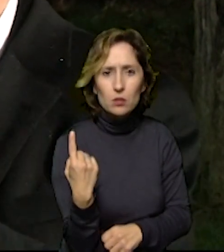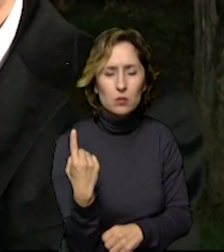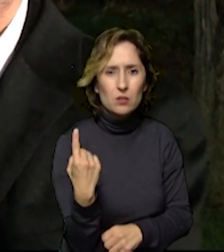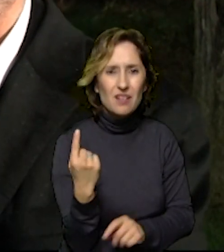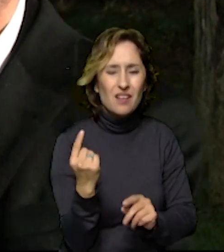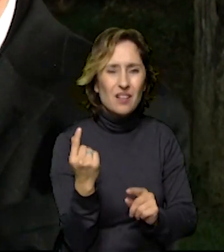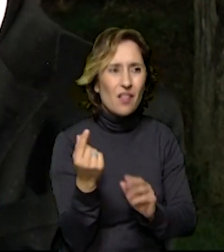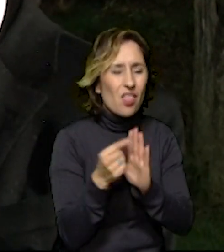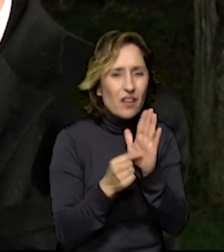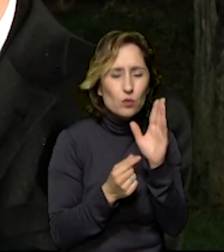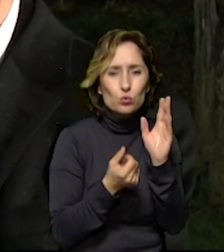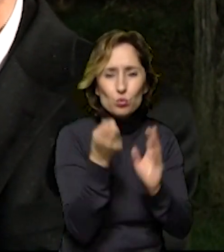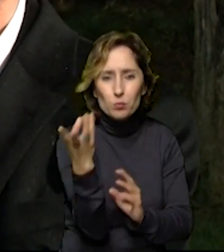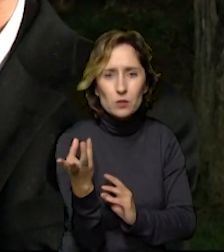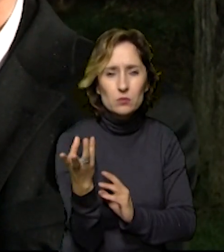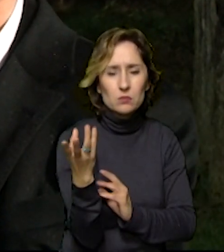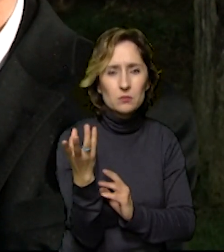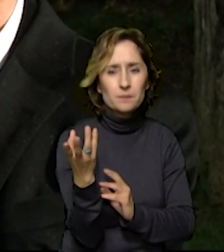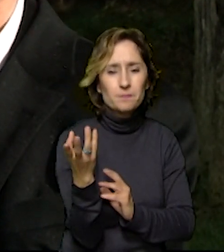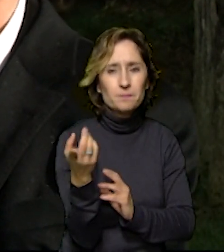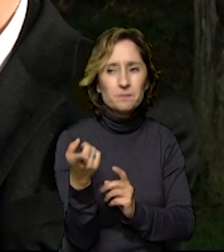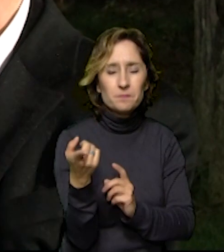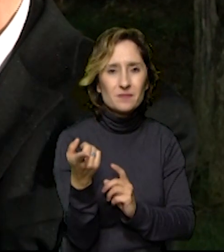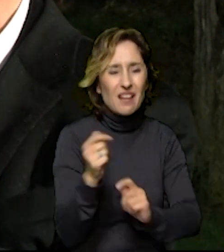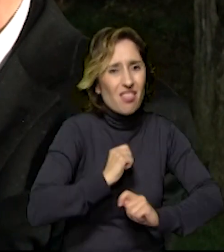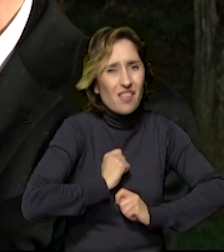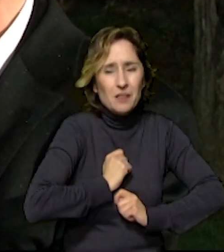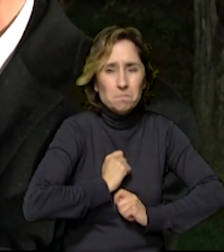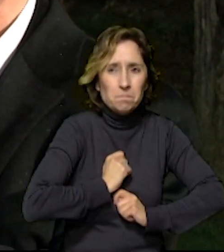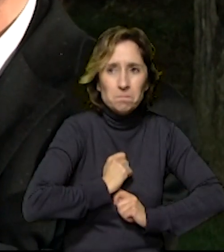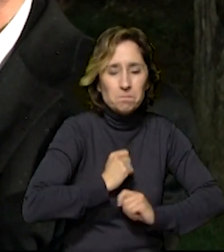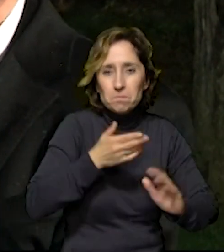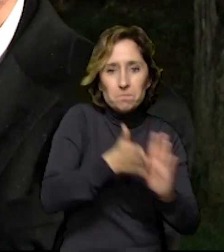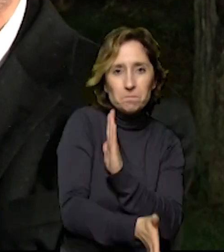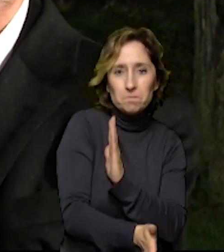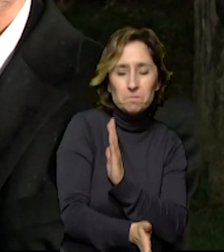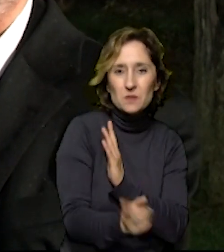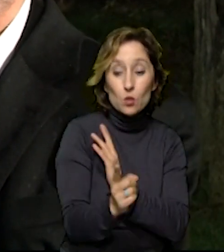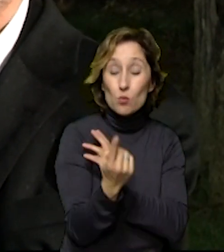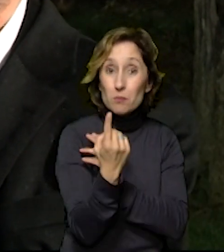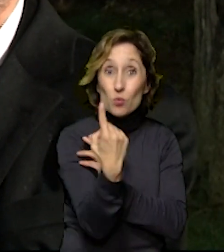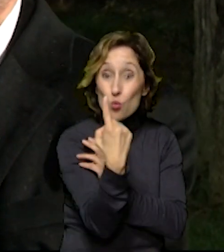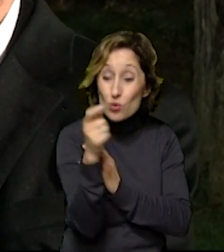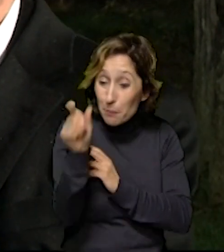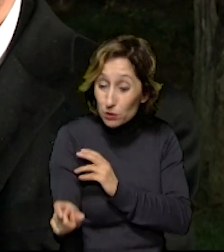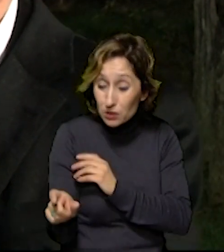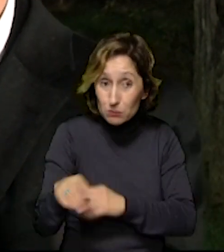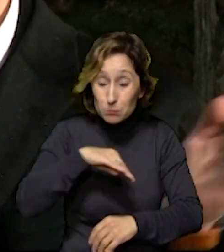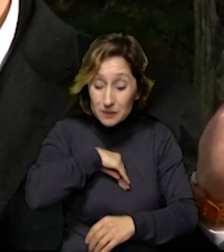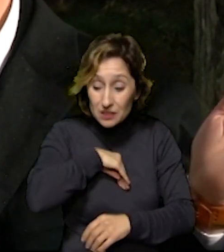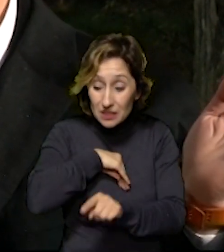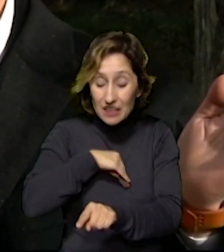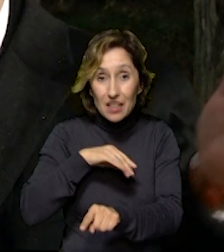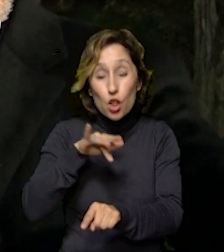que a mí tampoco me dicen mucho, porque solamente con que hubiese una persona enterrada no